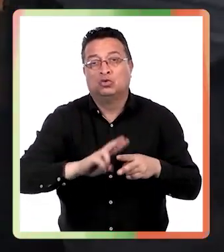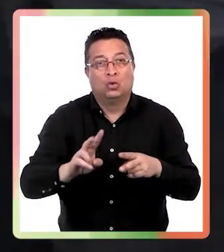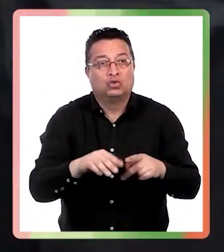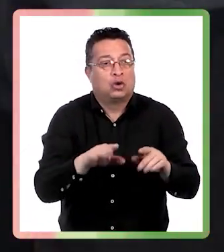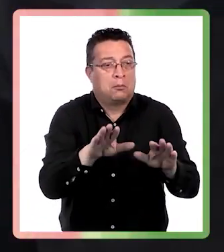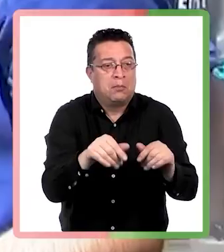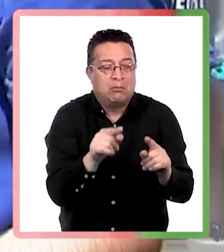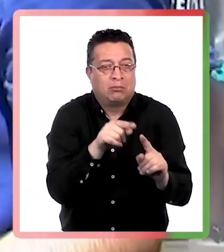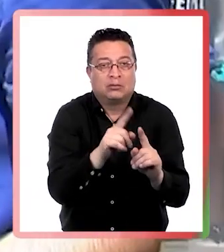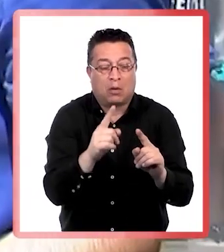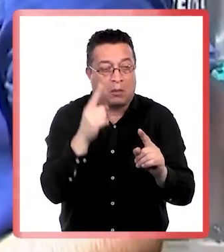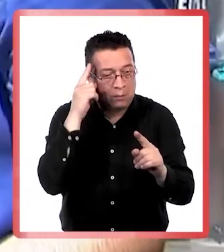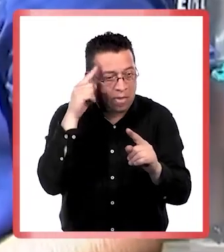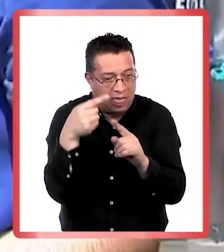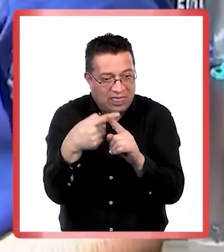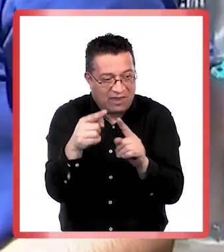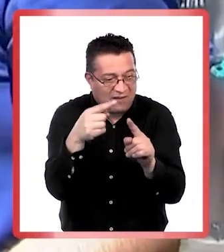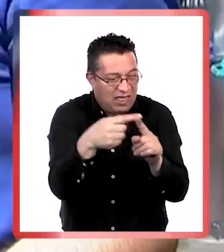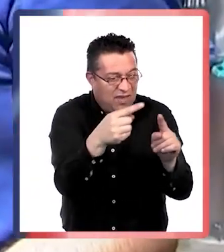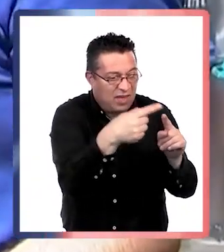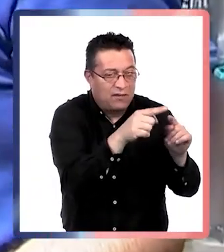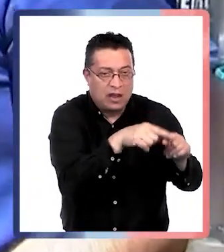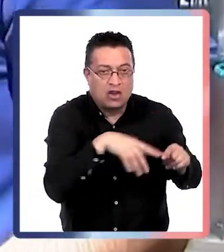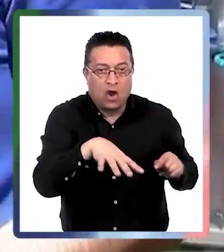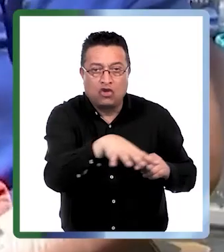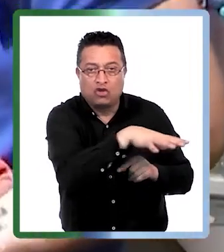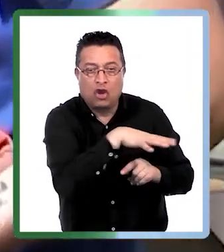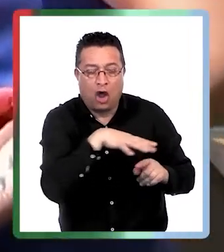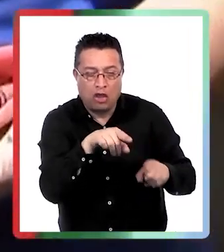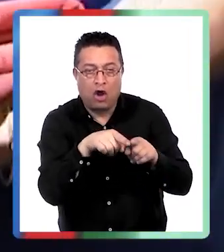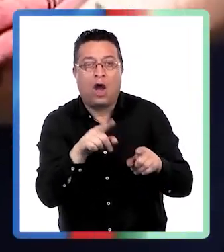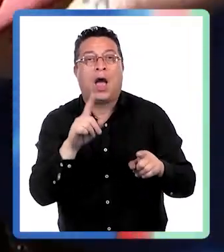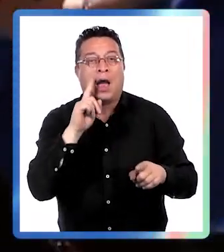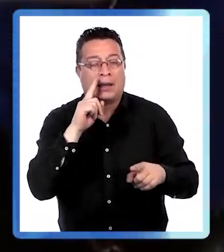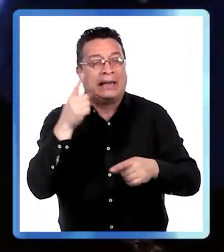llegamos siempre a la misma solución de un problema. Pero cuando somos todos distintos y tenemos